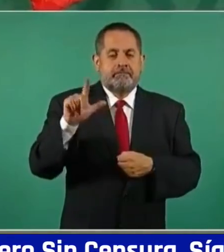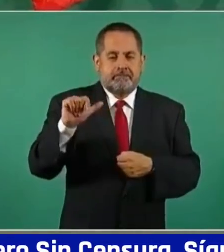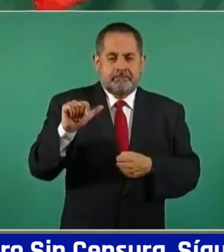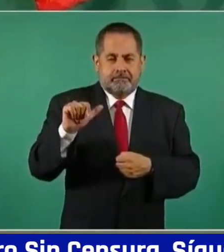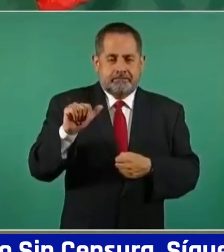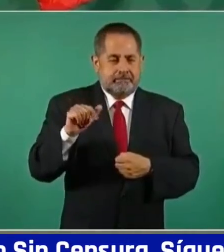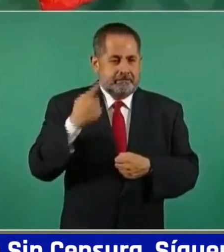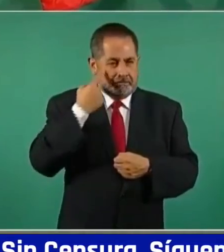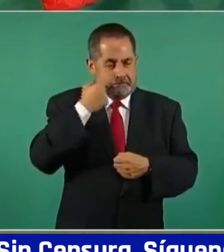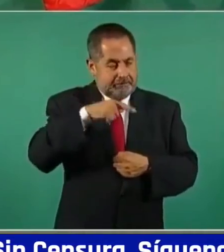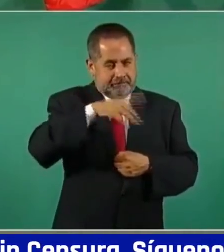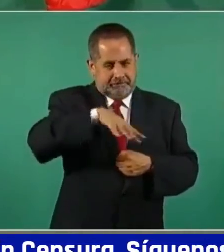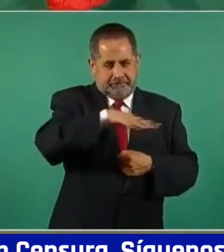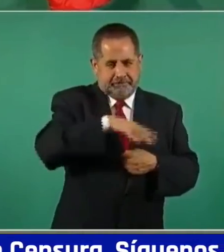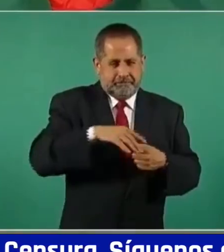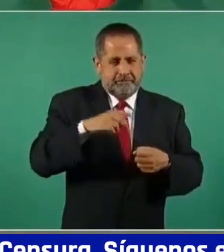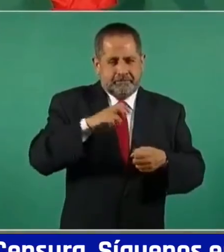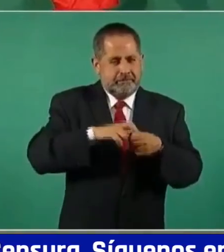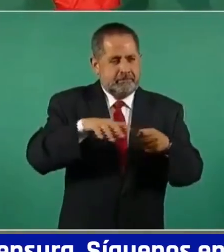en La Laguna?